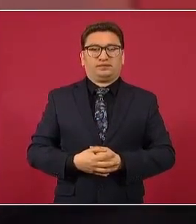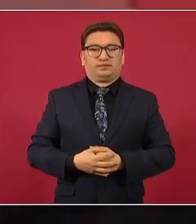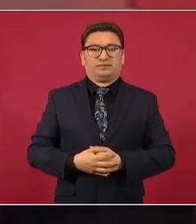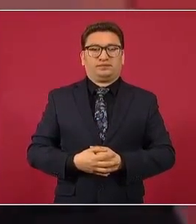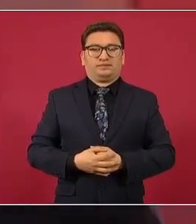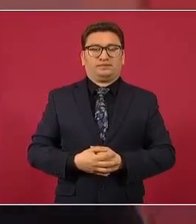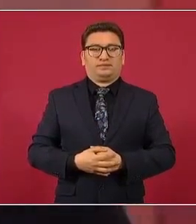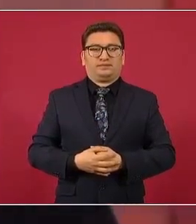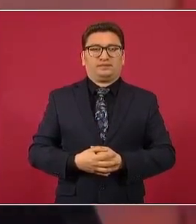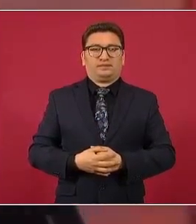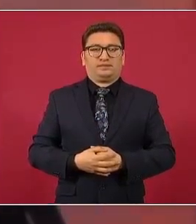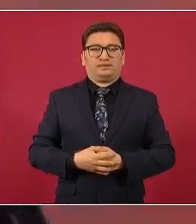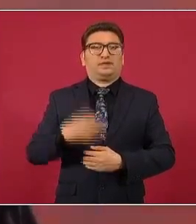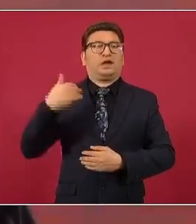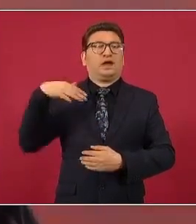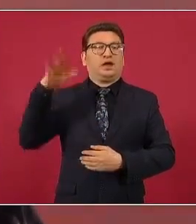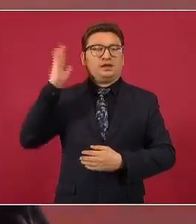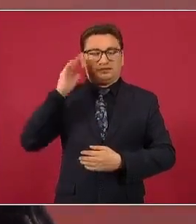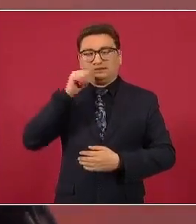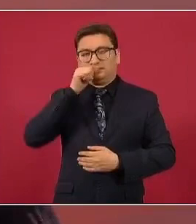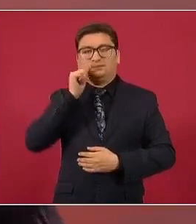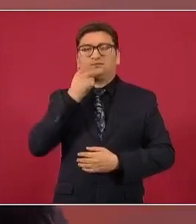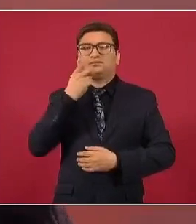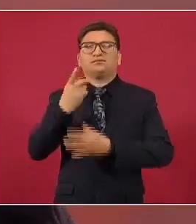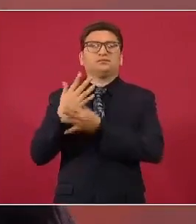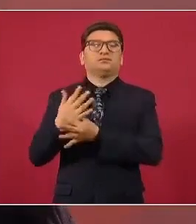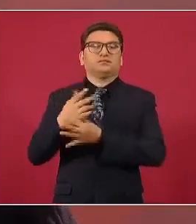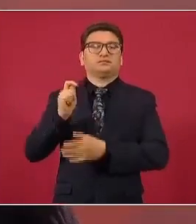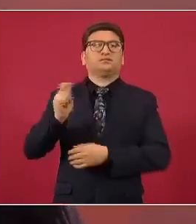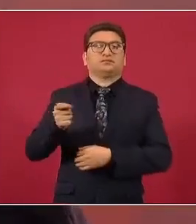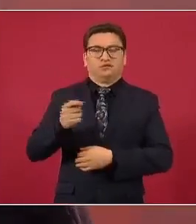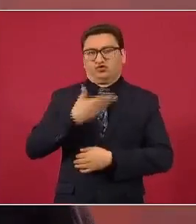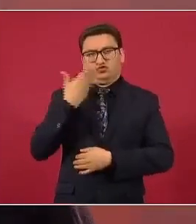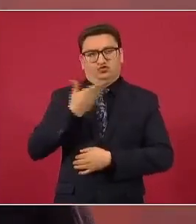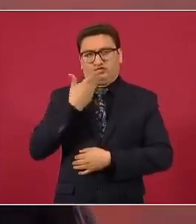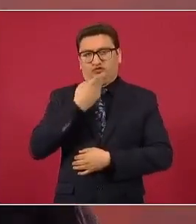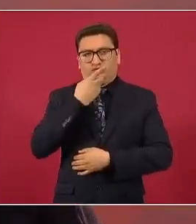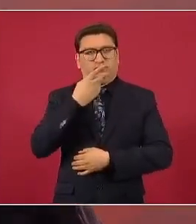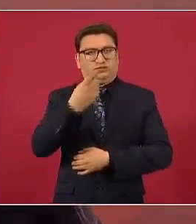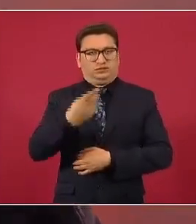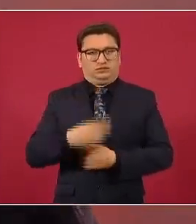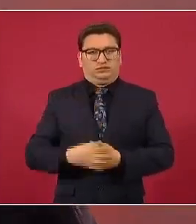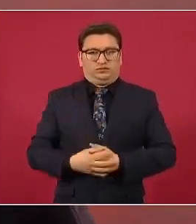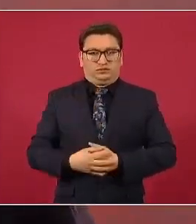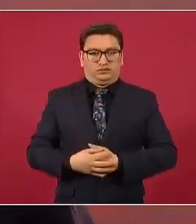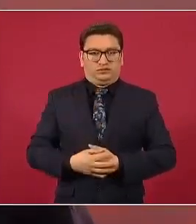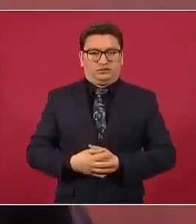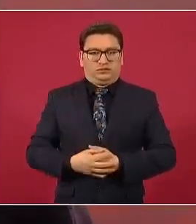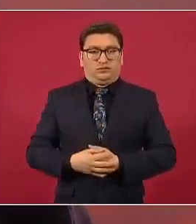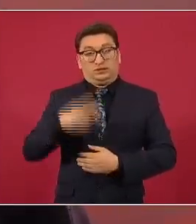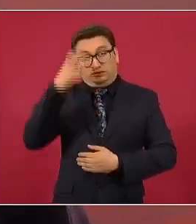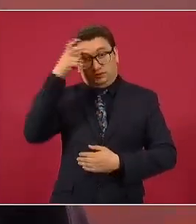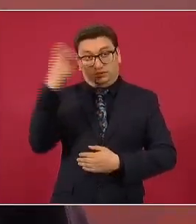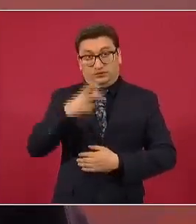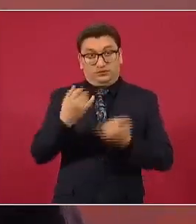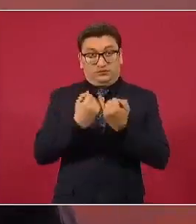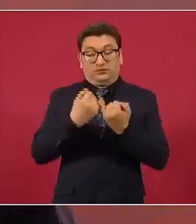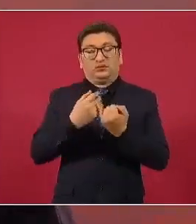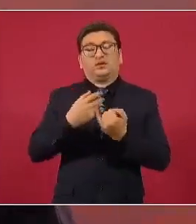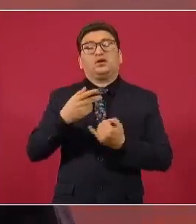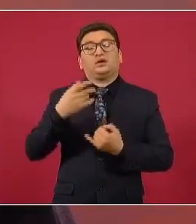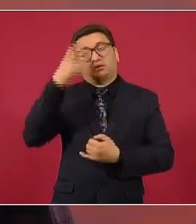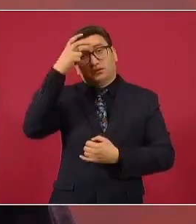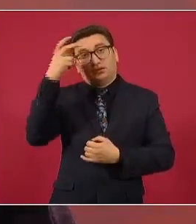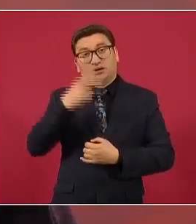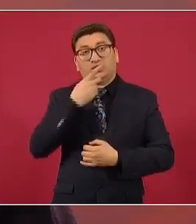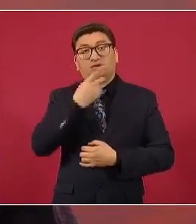decía Hidalgo y usaba mucho el presidente Juárez: el pueblo